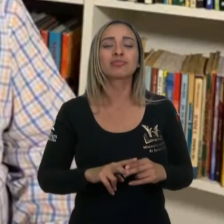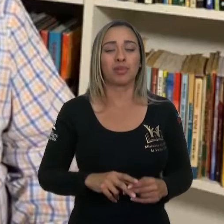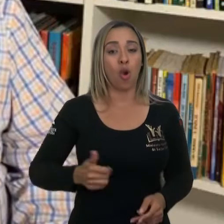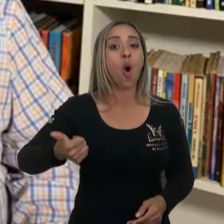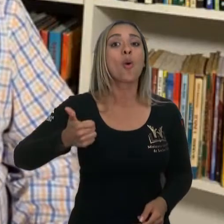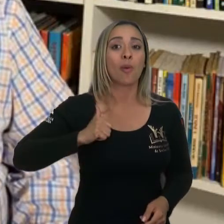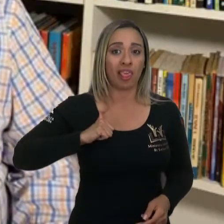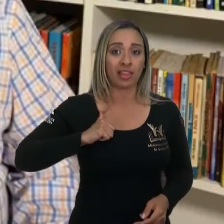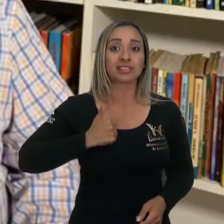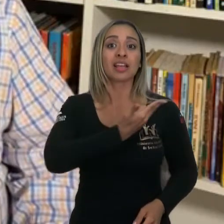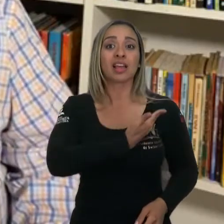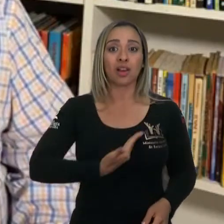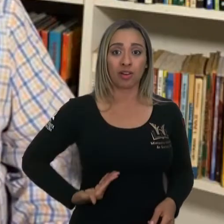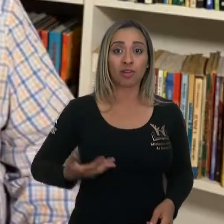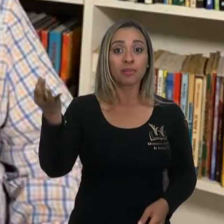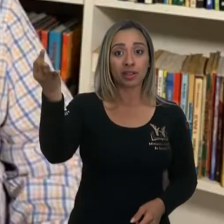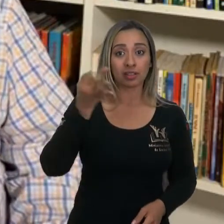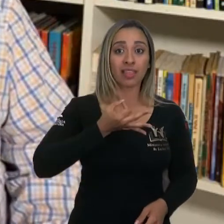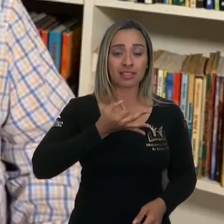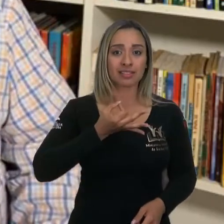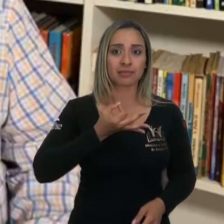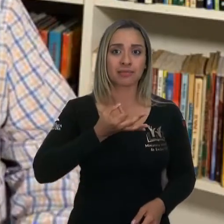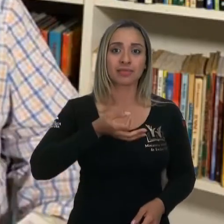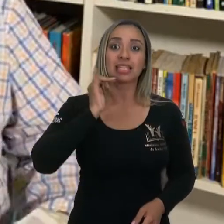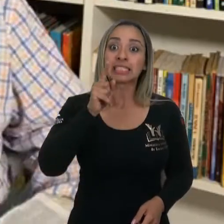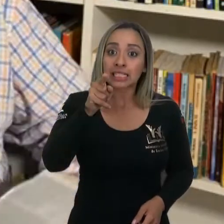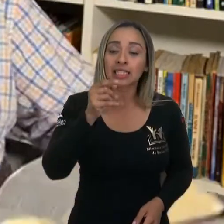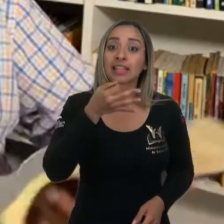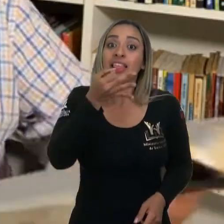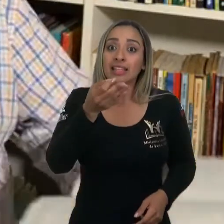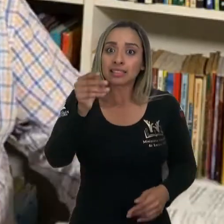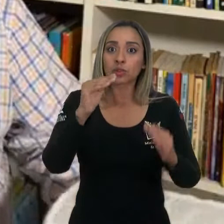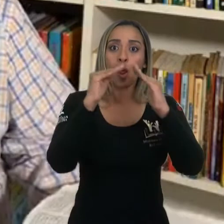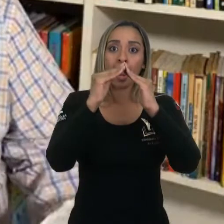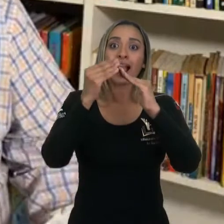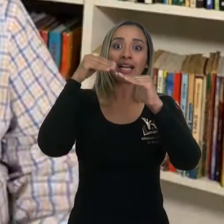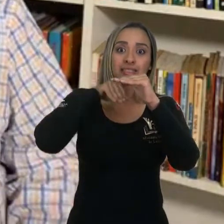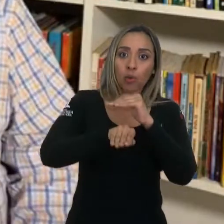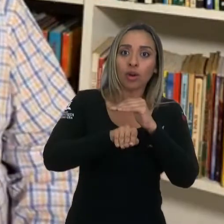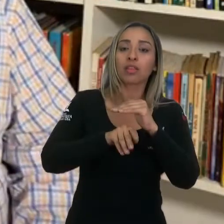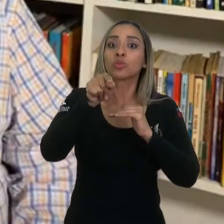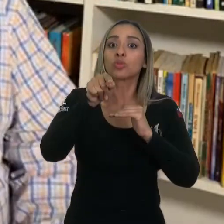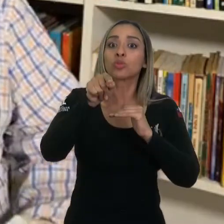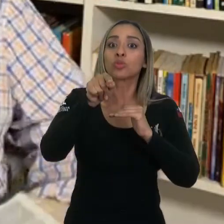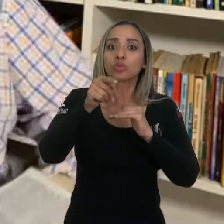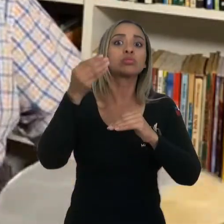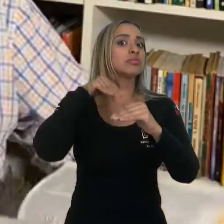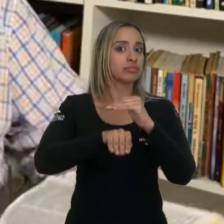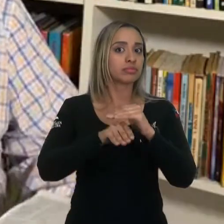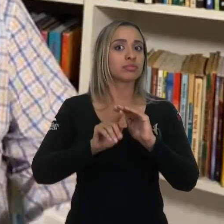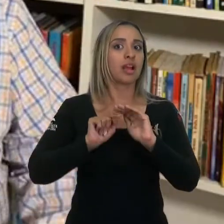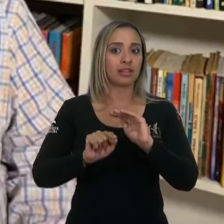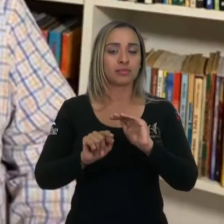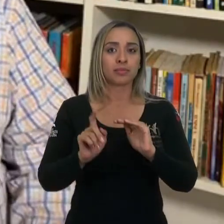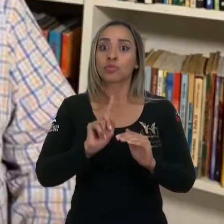leyes de las autoridades sanitarias de tu país. Si dicen que es para que no salgas a la calle, no salgas. Si es para no